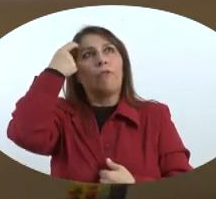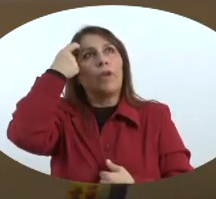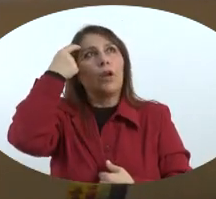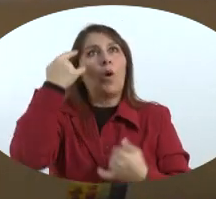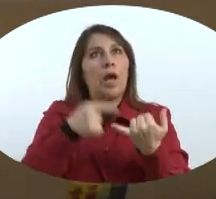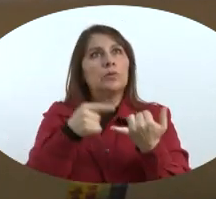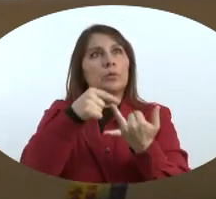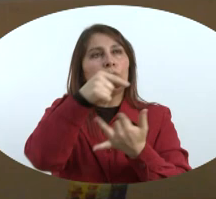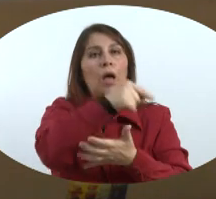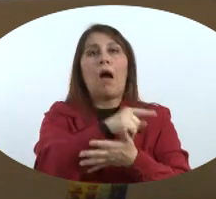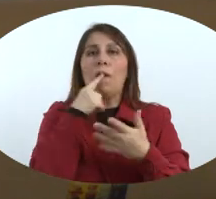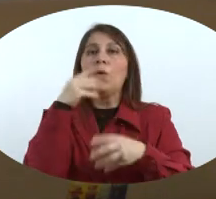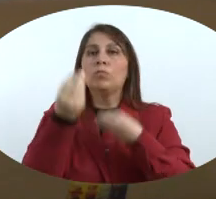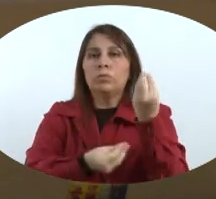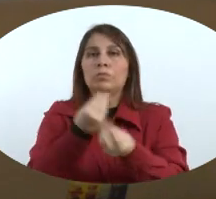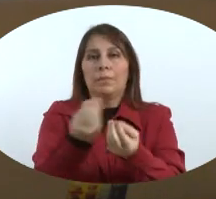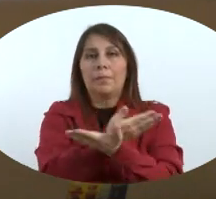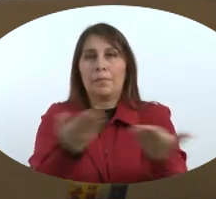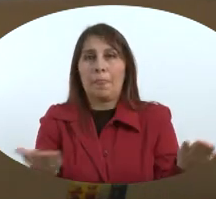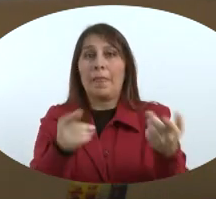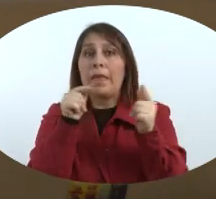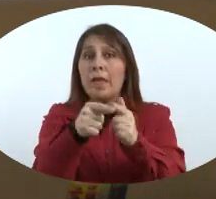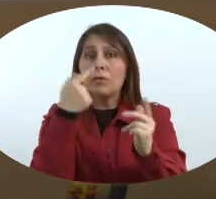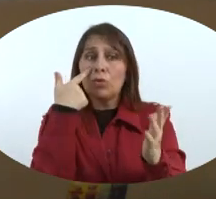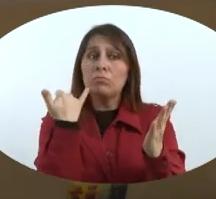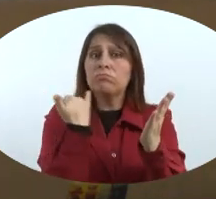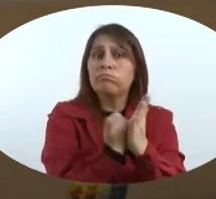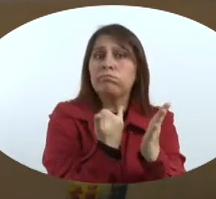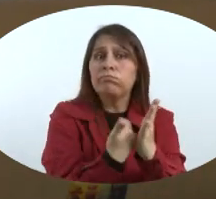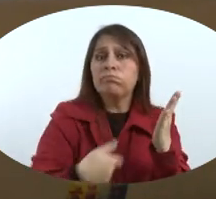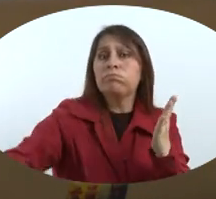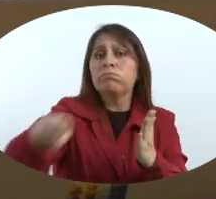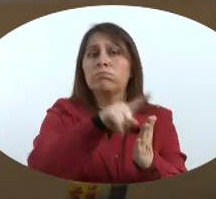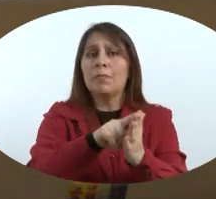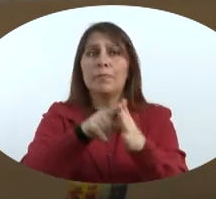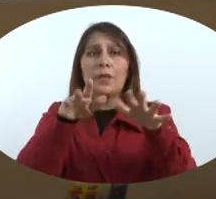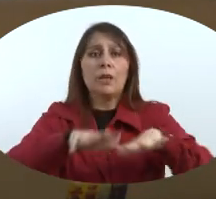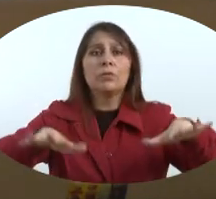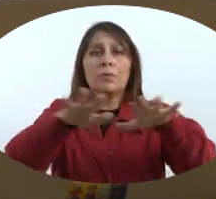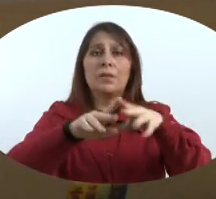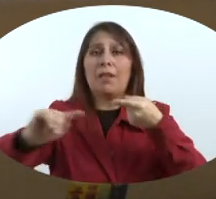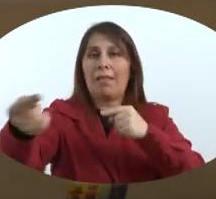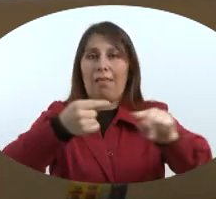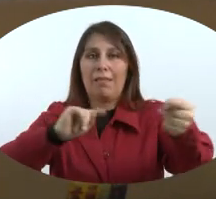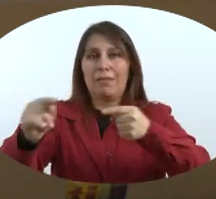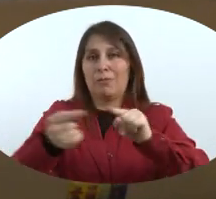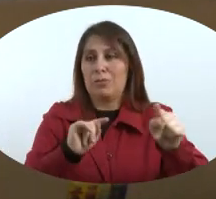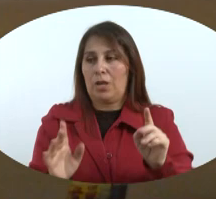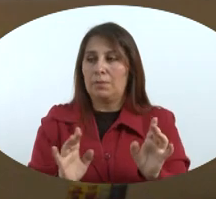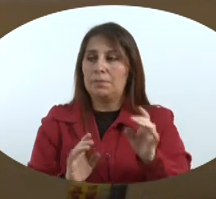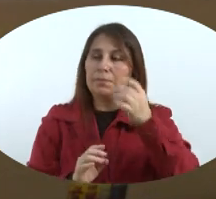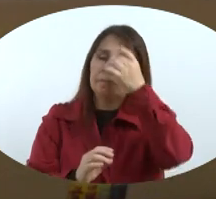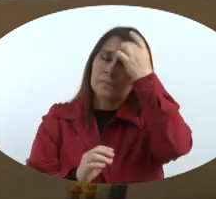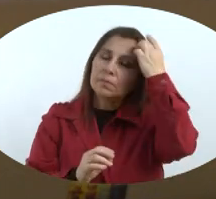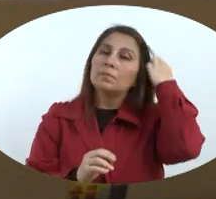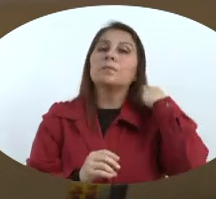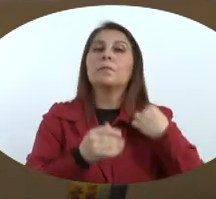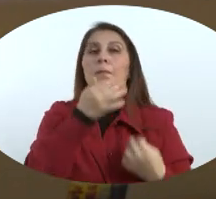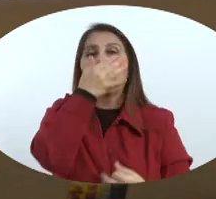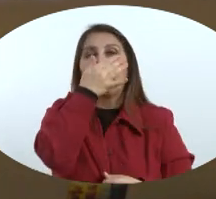esto se puede haber materializado también en los escenarios de discusión como lo mencionaba en el punto anterior de gobierno